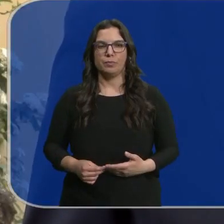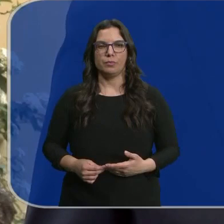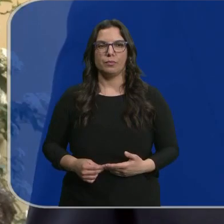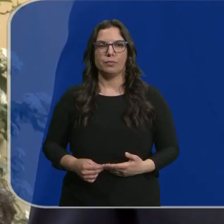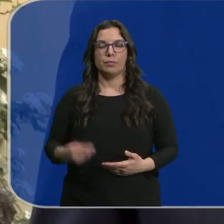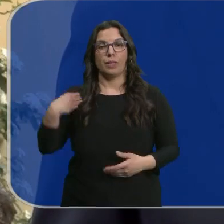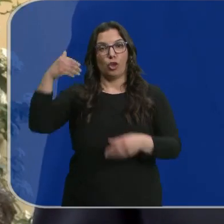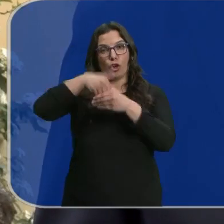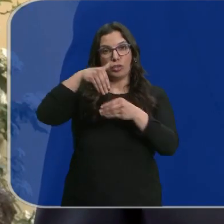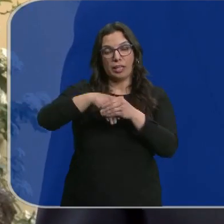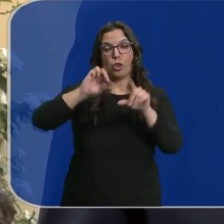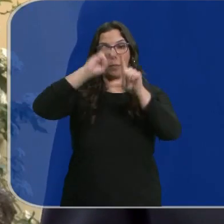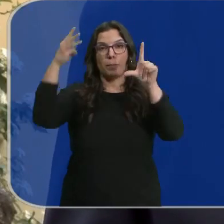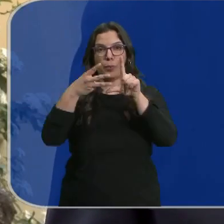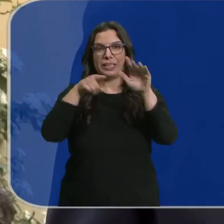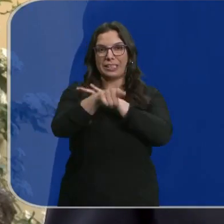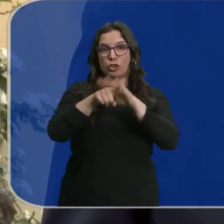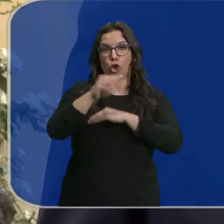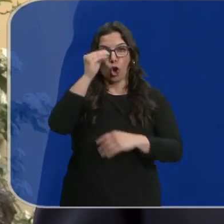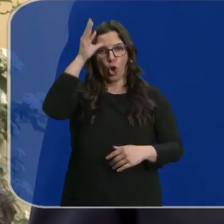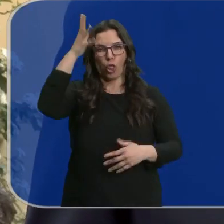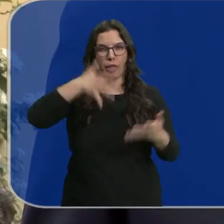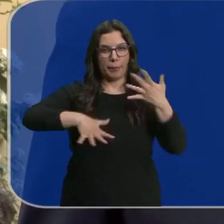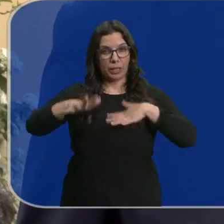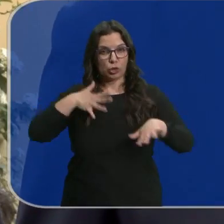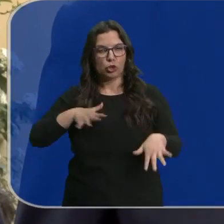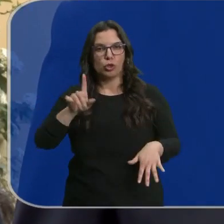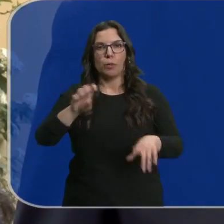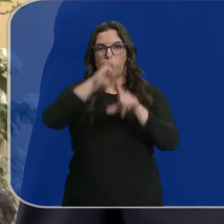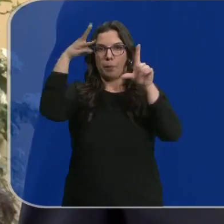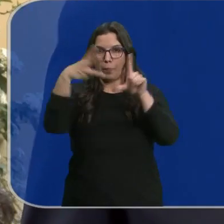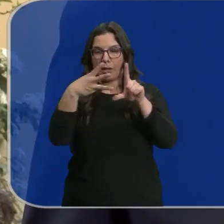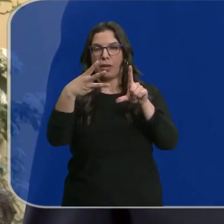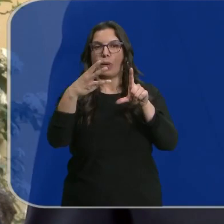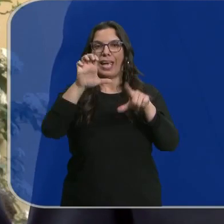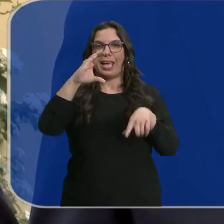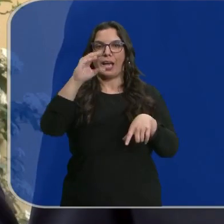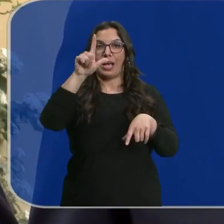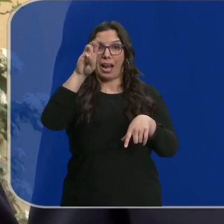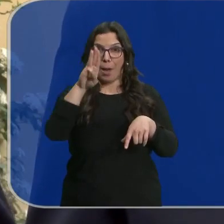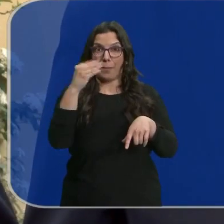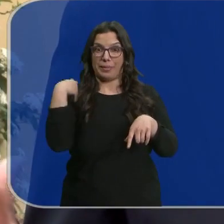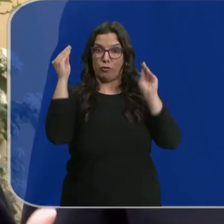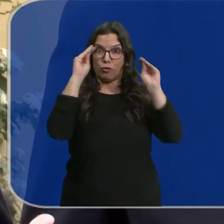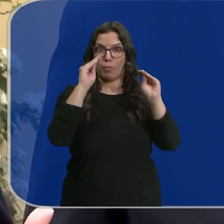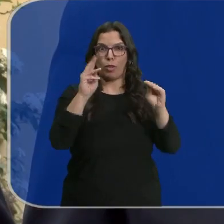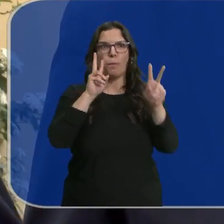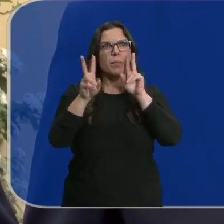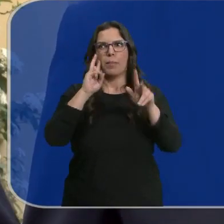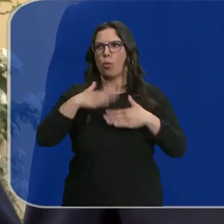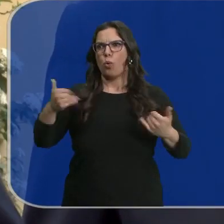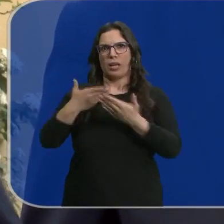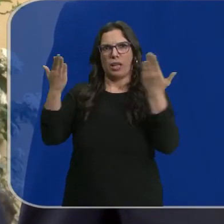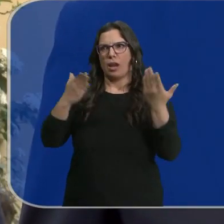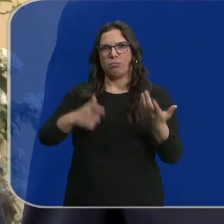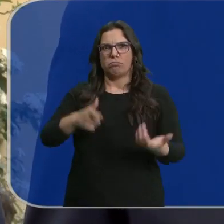Ese contenido, este portal de gestión del conocimiento, que está en la página web de la CLAP, está a disposición de cualquier ciudadano que